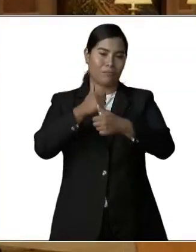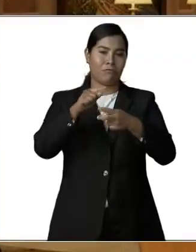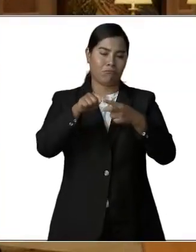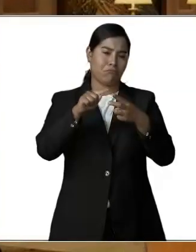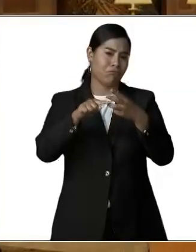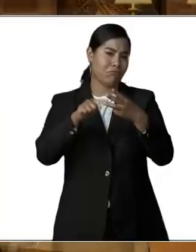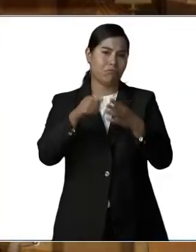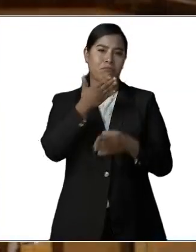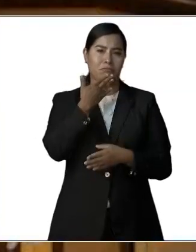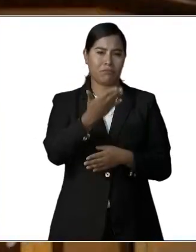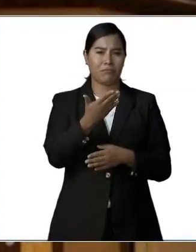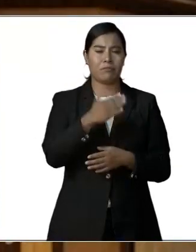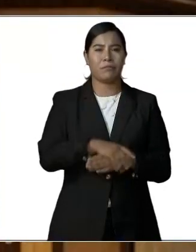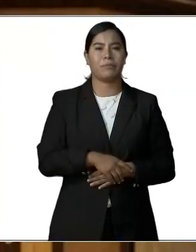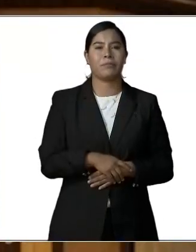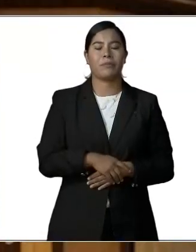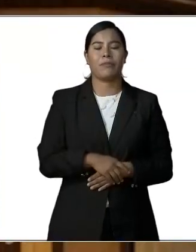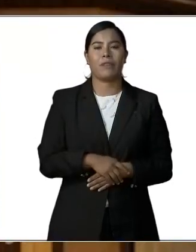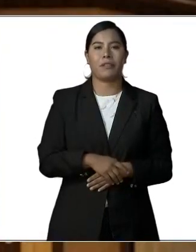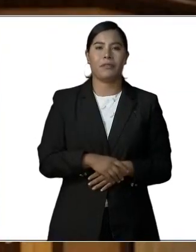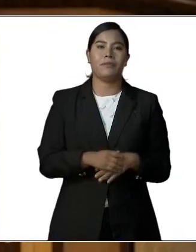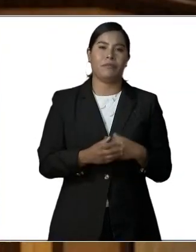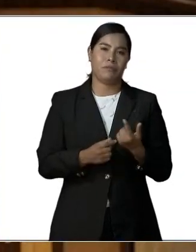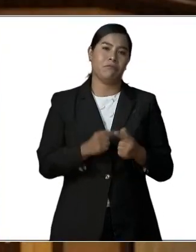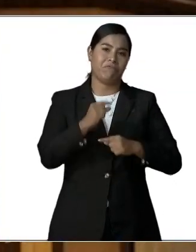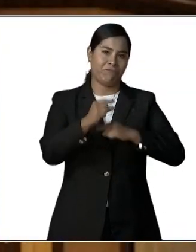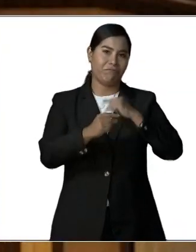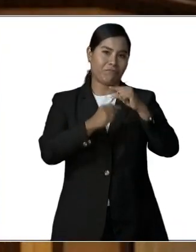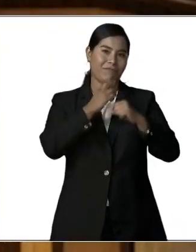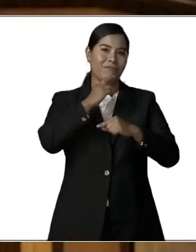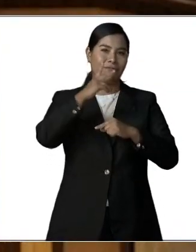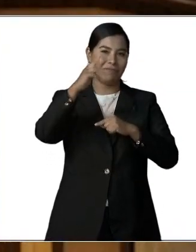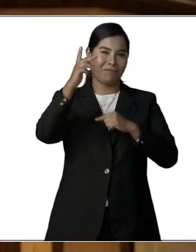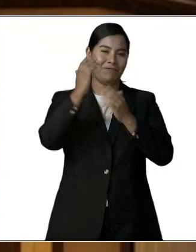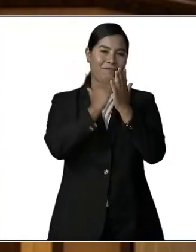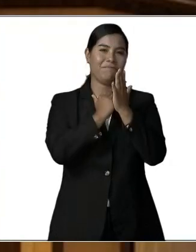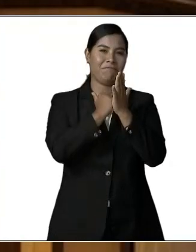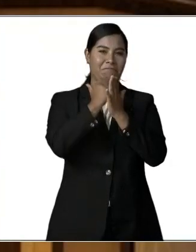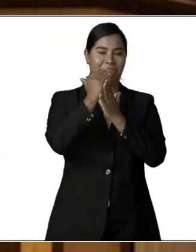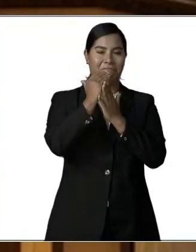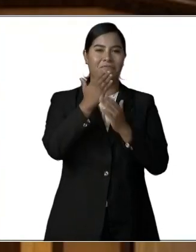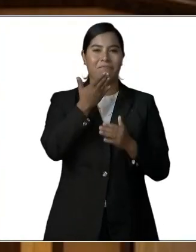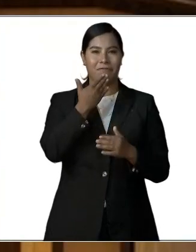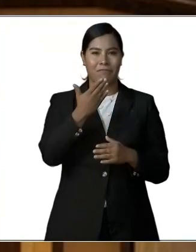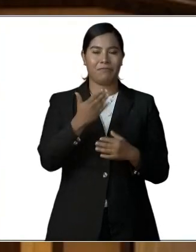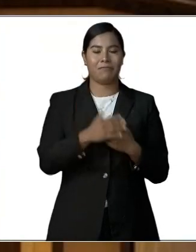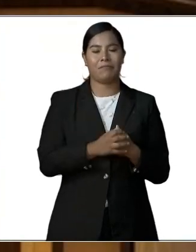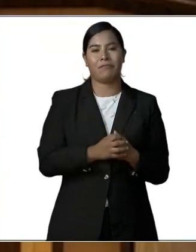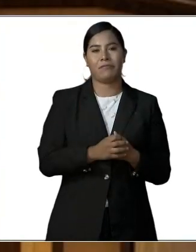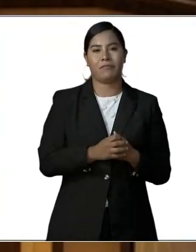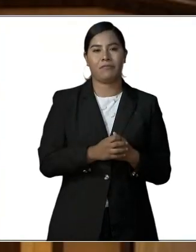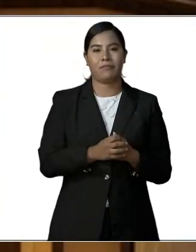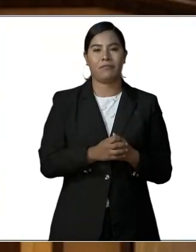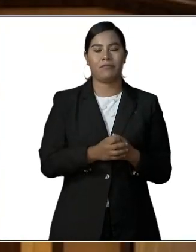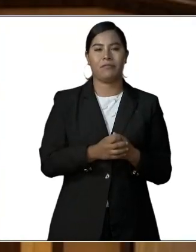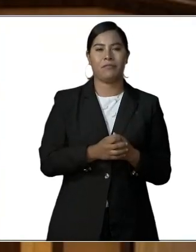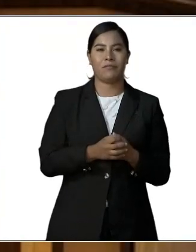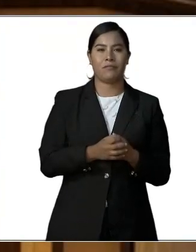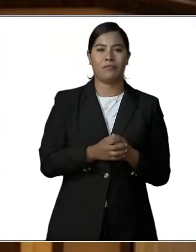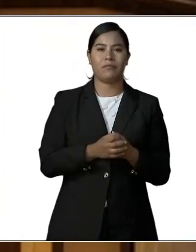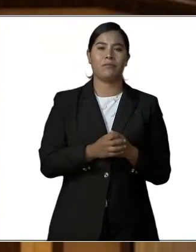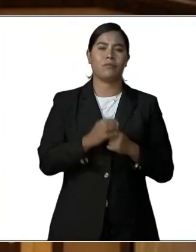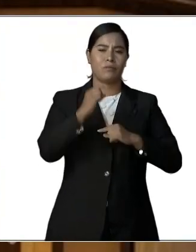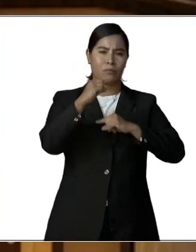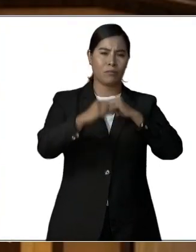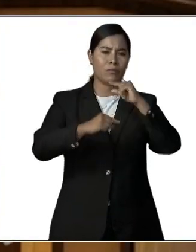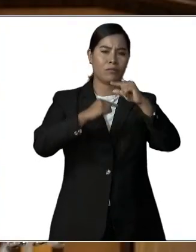bien, ¿no? Estamos creciendo, creemos que poco a poco volver a posicionar a